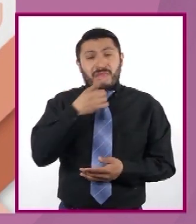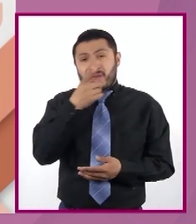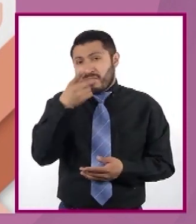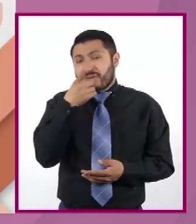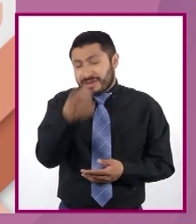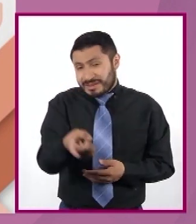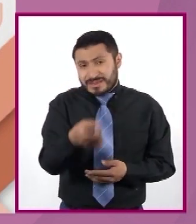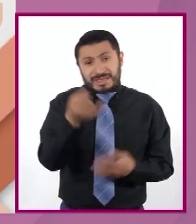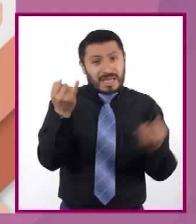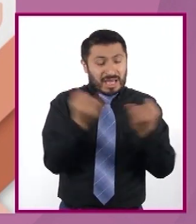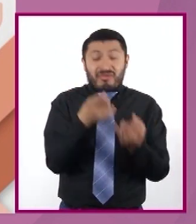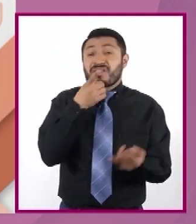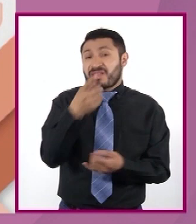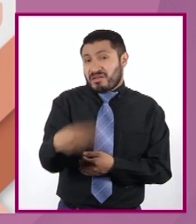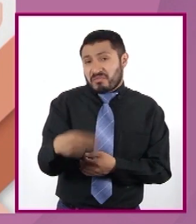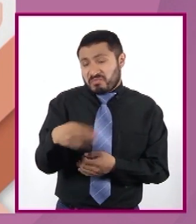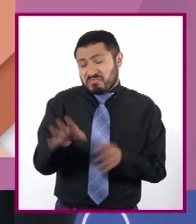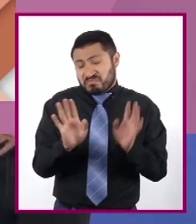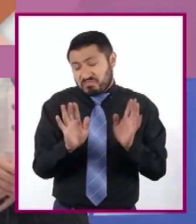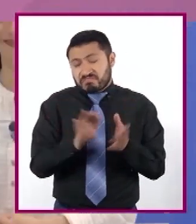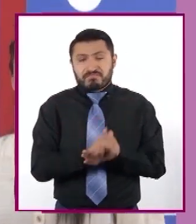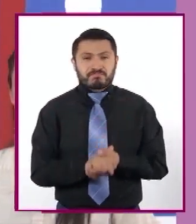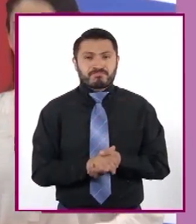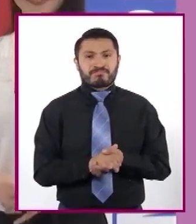por su nombre.